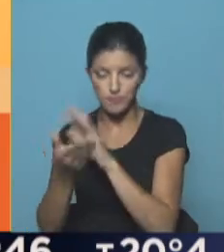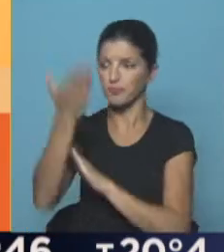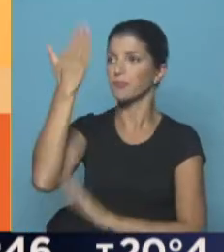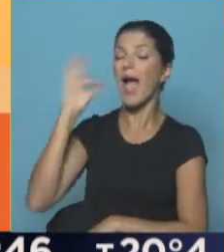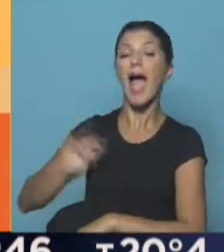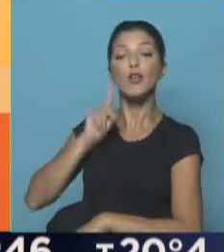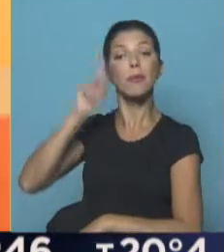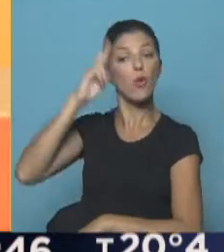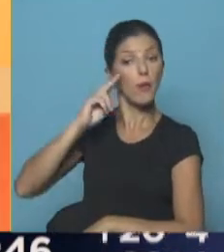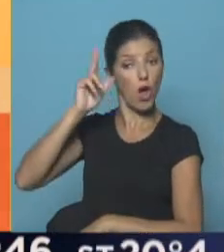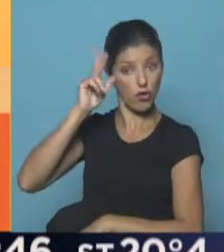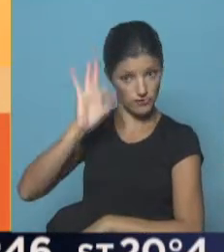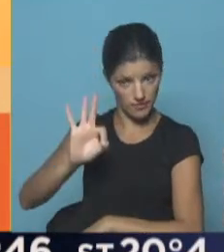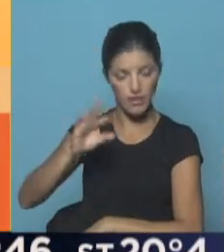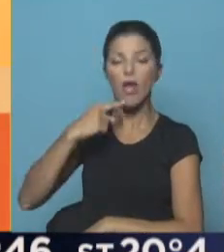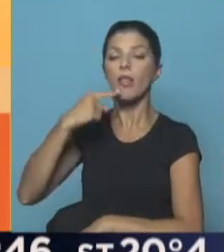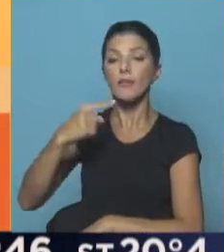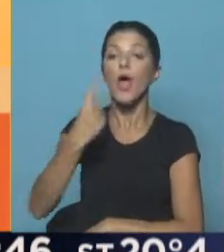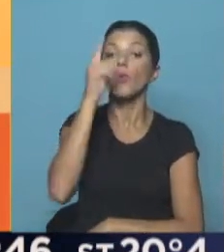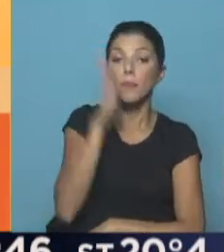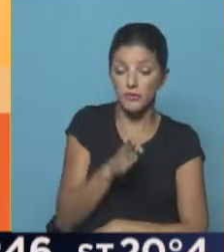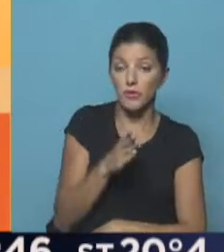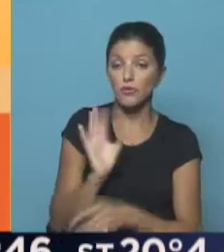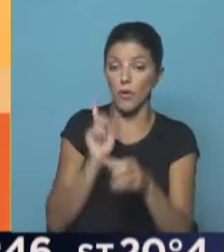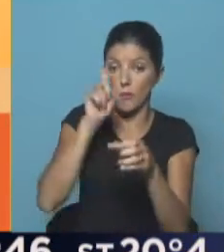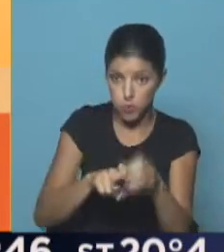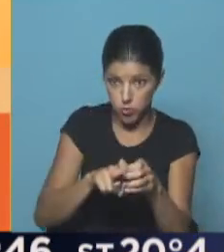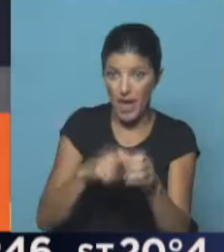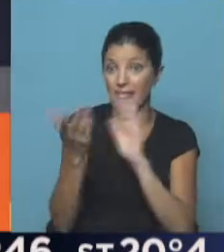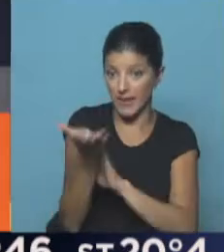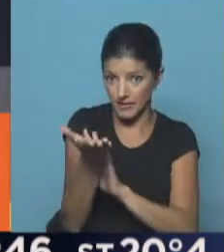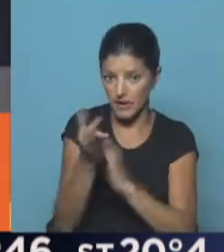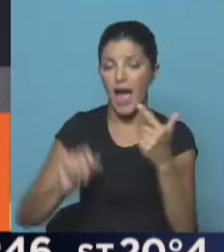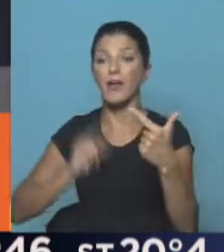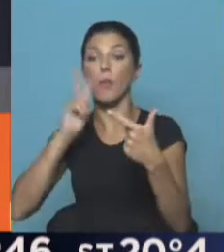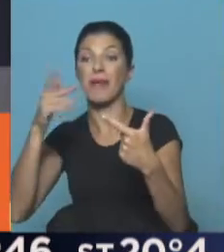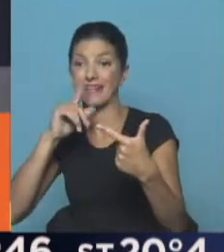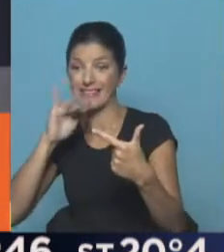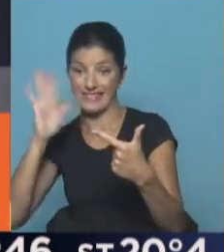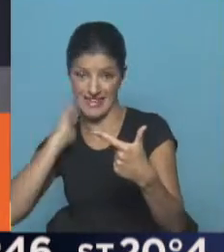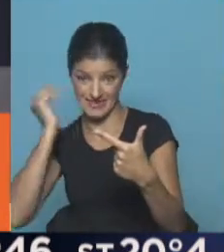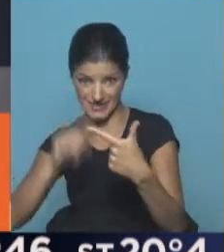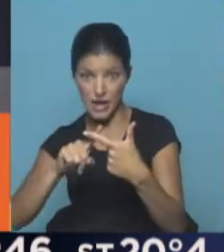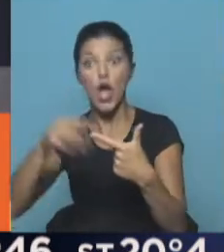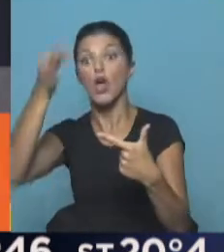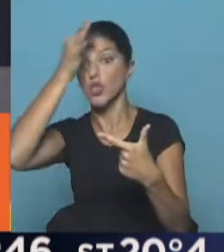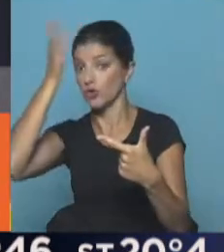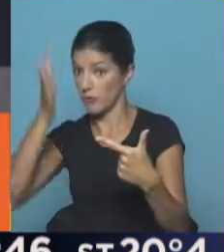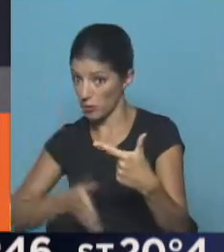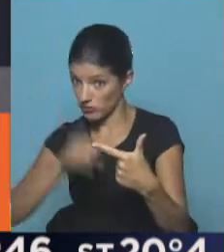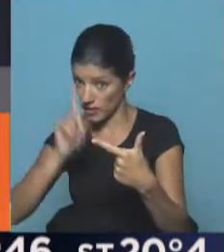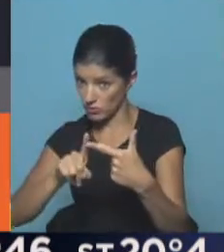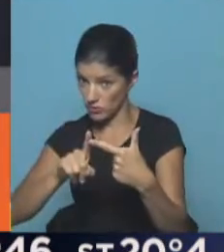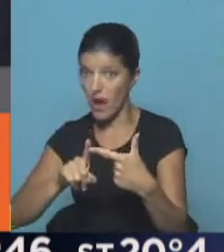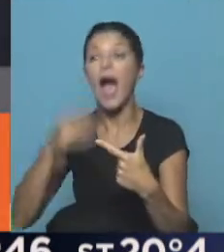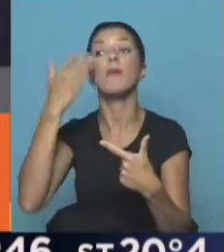la ultraderecha tenía un 1% de adhesión. En 2016 tuvo un 12% de adhesión. Estamos hablando de Europa,